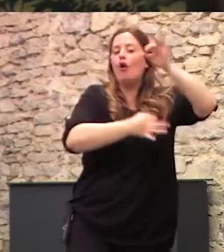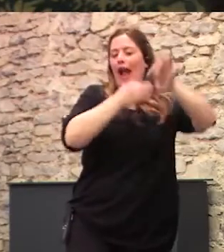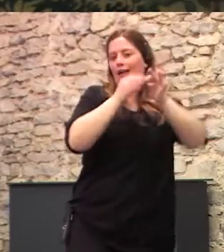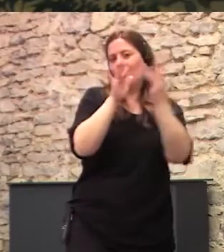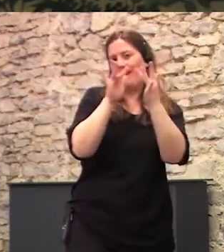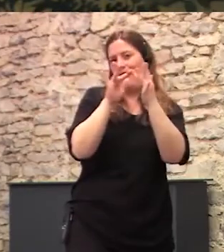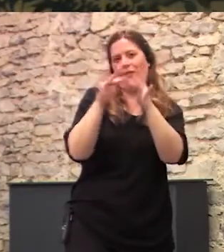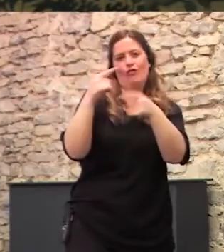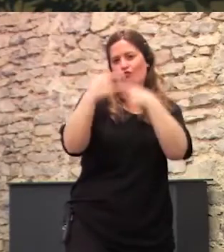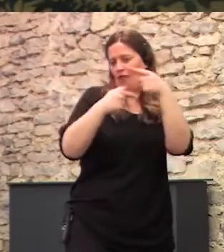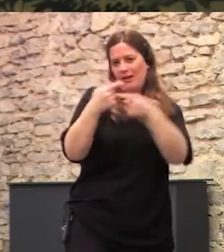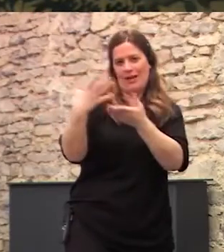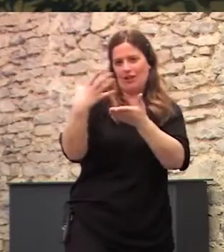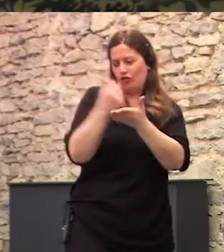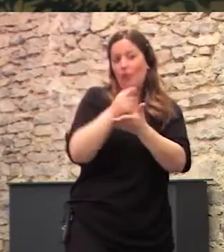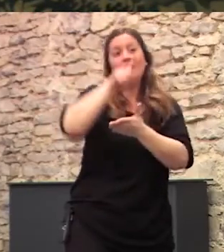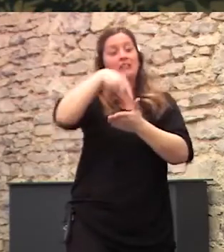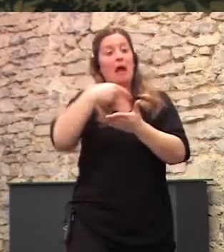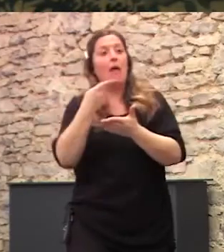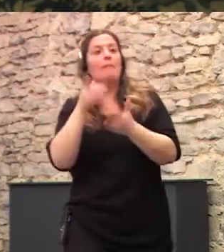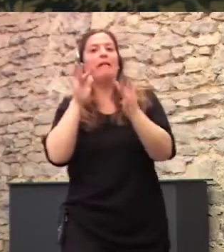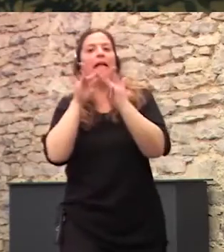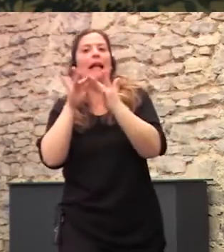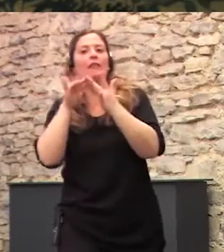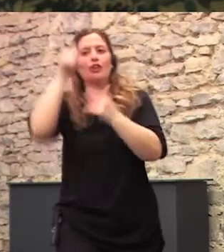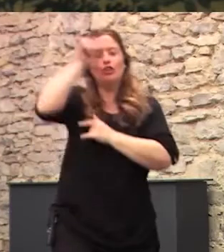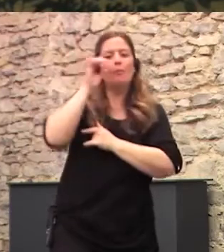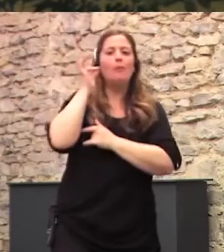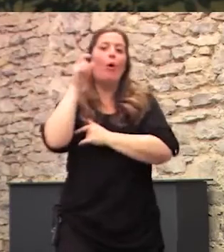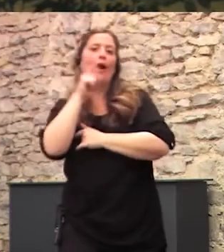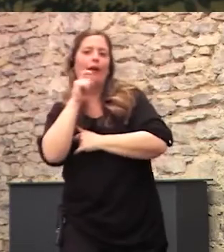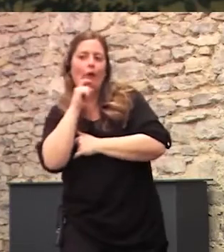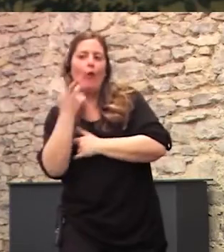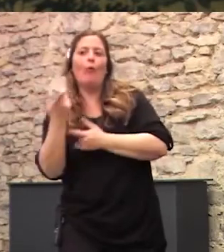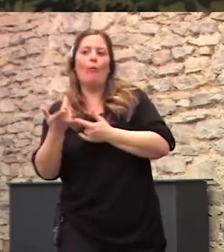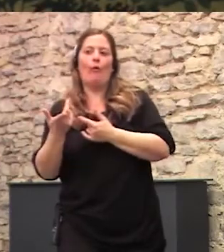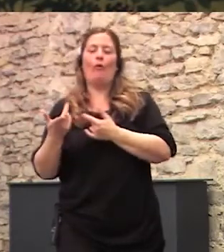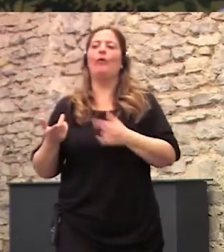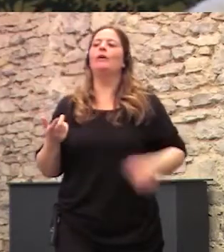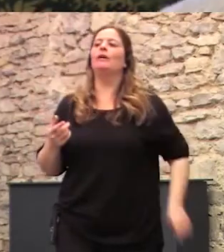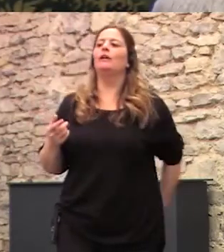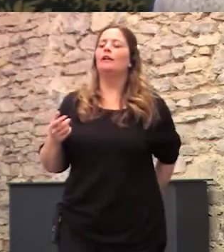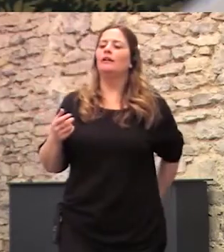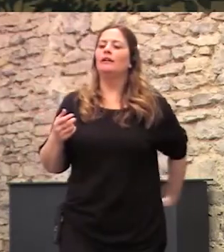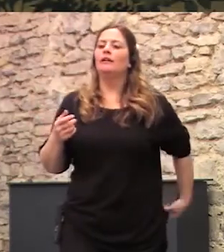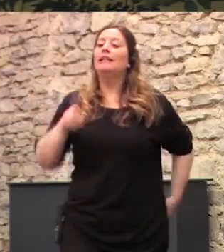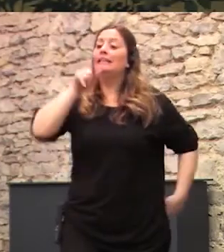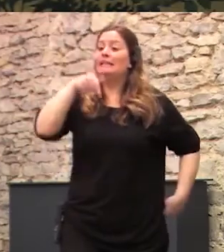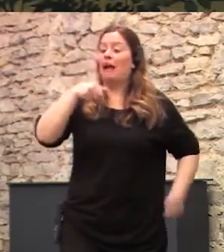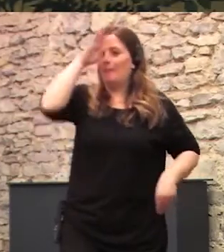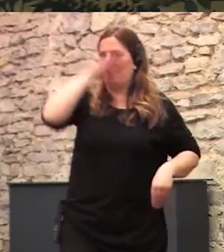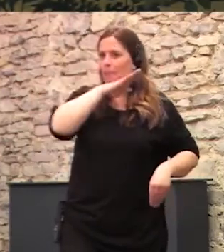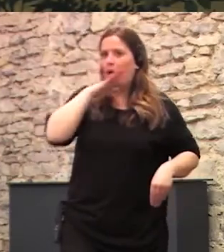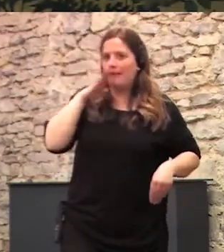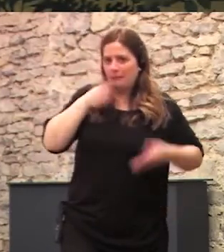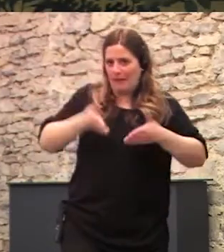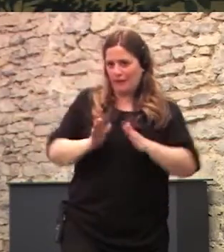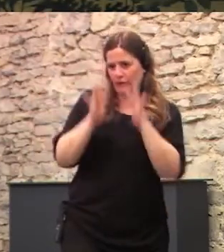relaciones familiares, las relaciones de género, las relaciones entre hombres y mujeres, entre padres, madres e